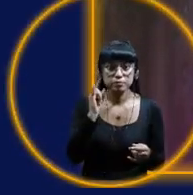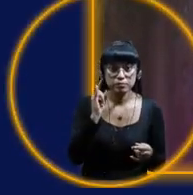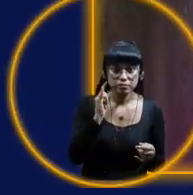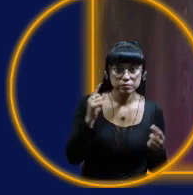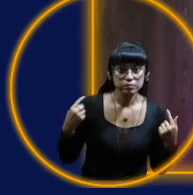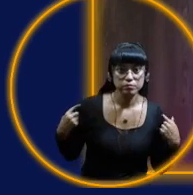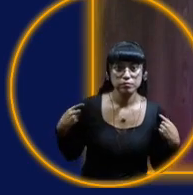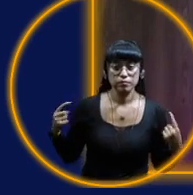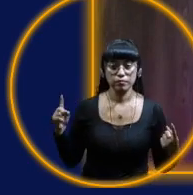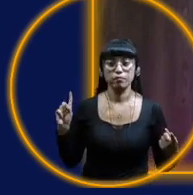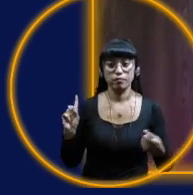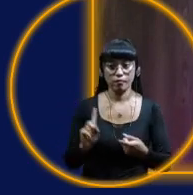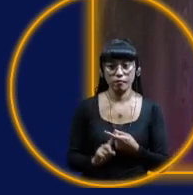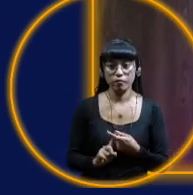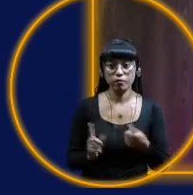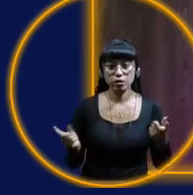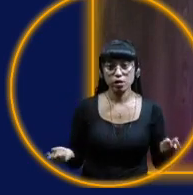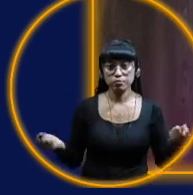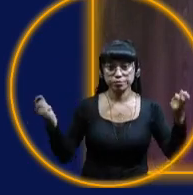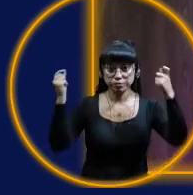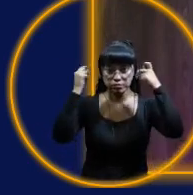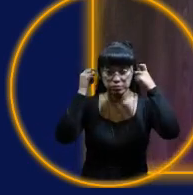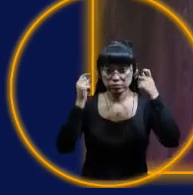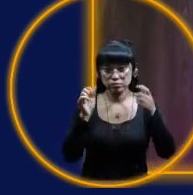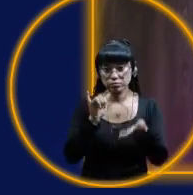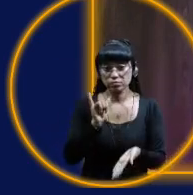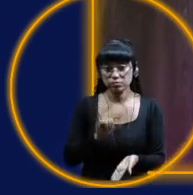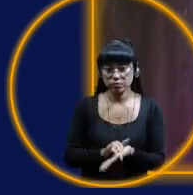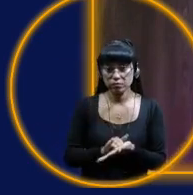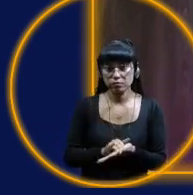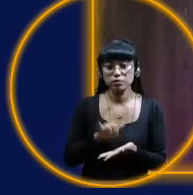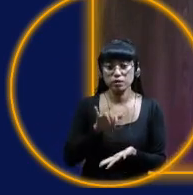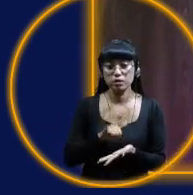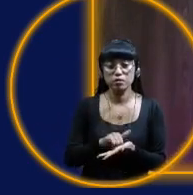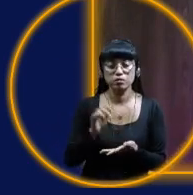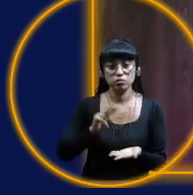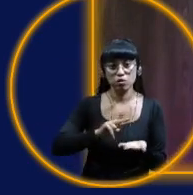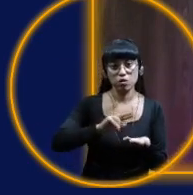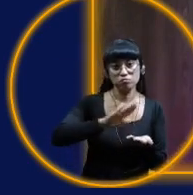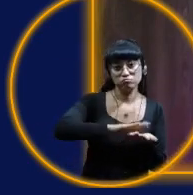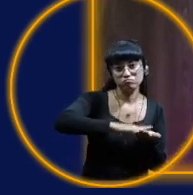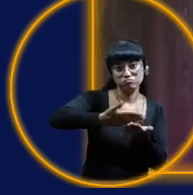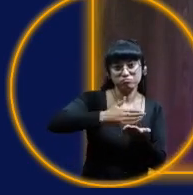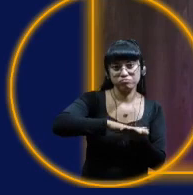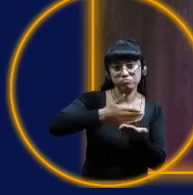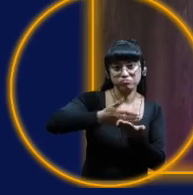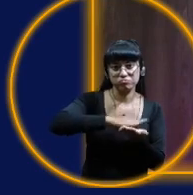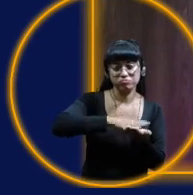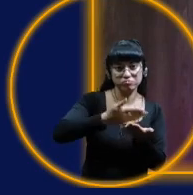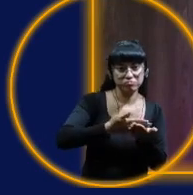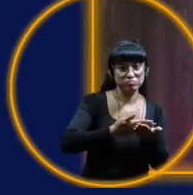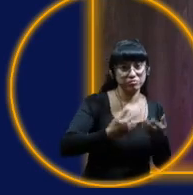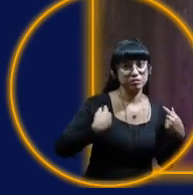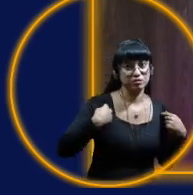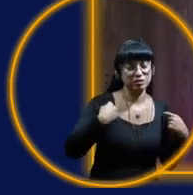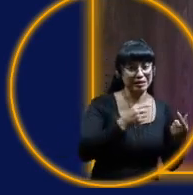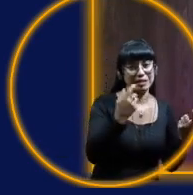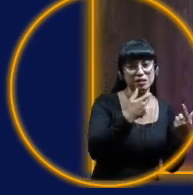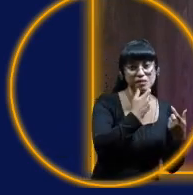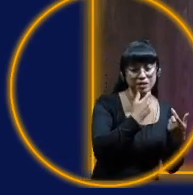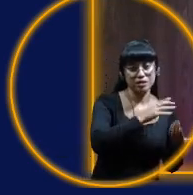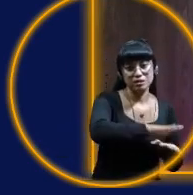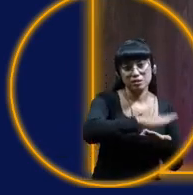español, pueden buscar los auriculares que están ahí para oír la traducción simultánea. Y vamos a hablar